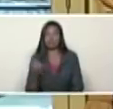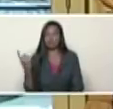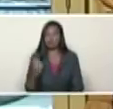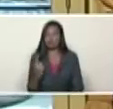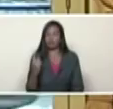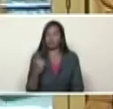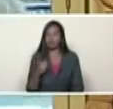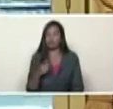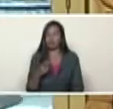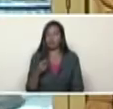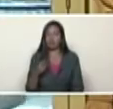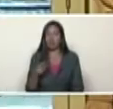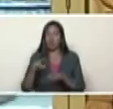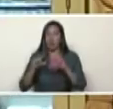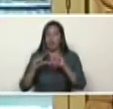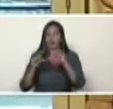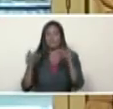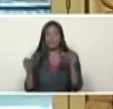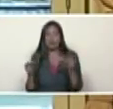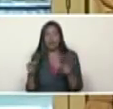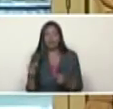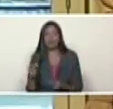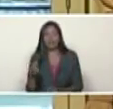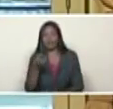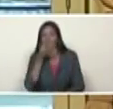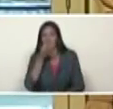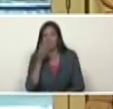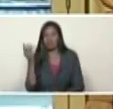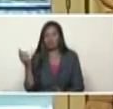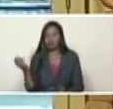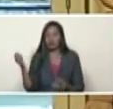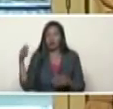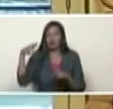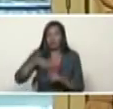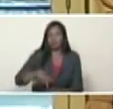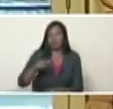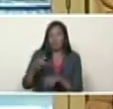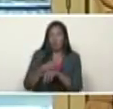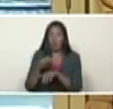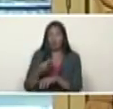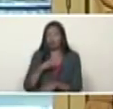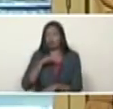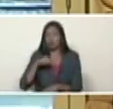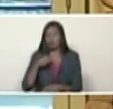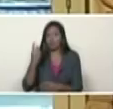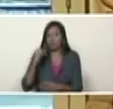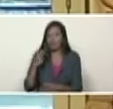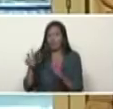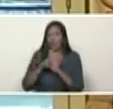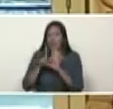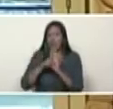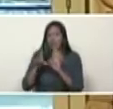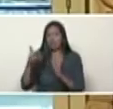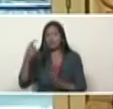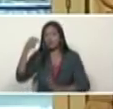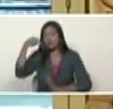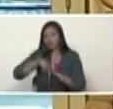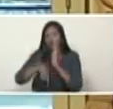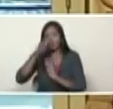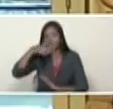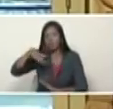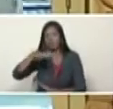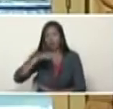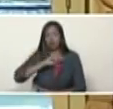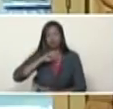con un poco de plátanos verdes a tumbar el gobierno. No entienden que nosotros tenemos la legitimidad profunda del pueblo.